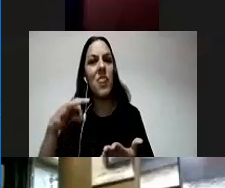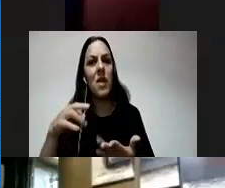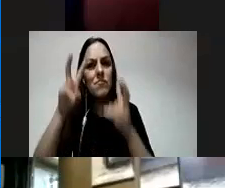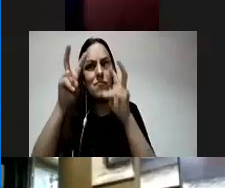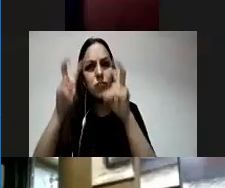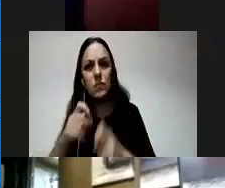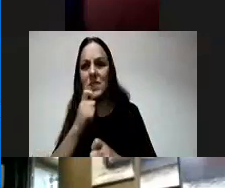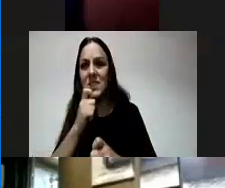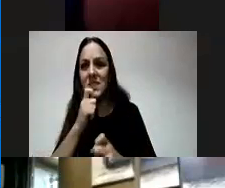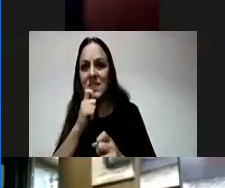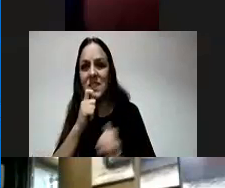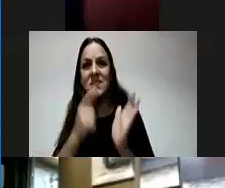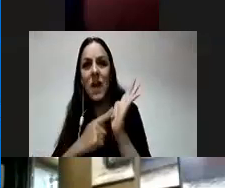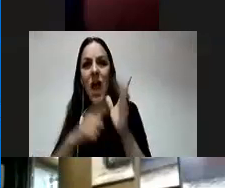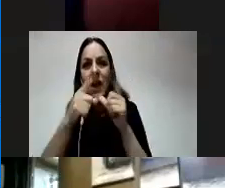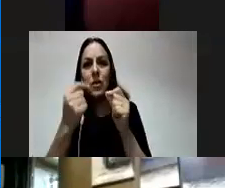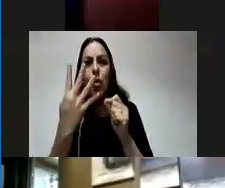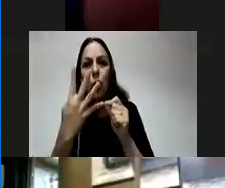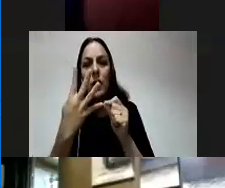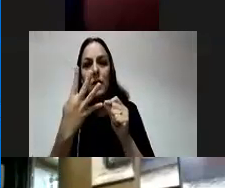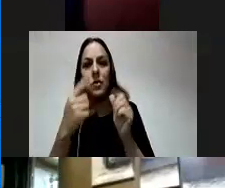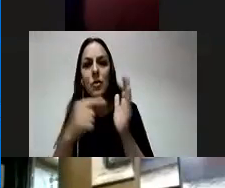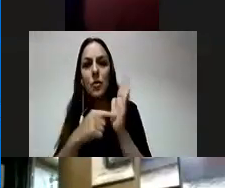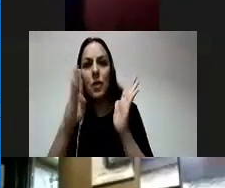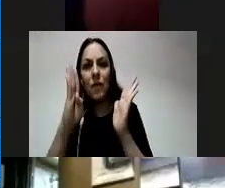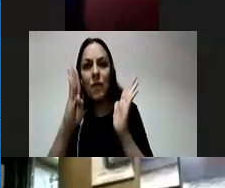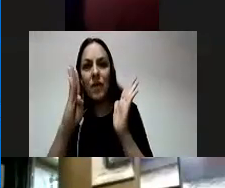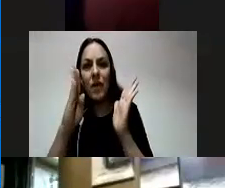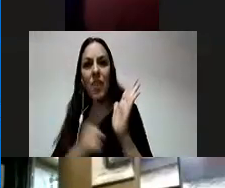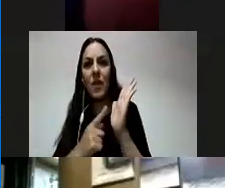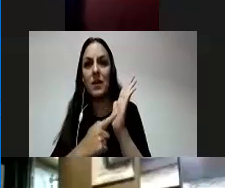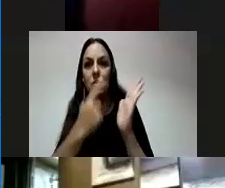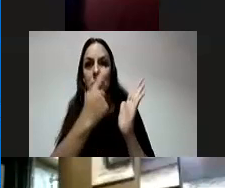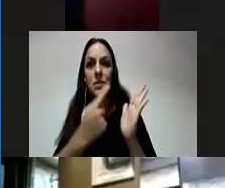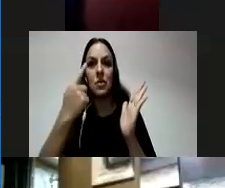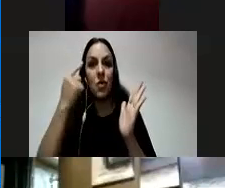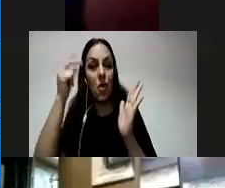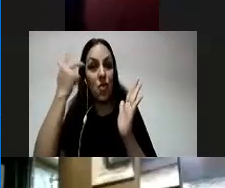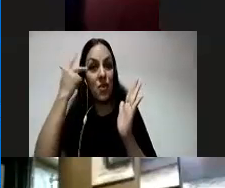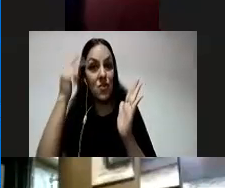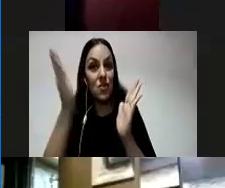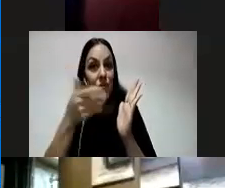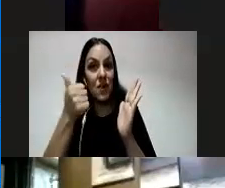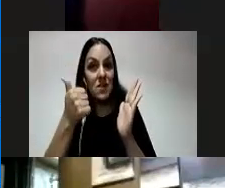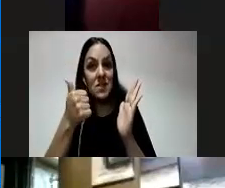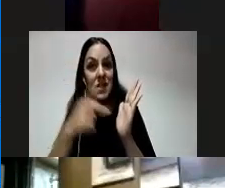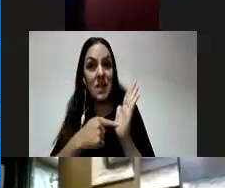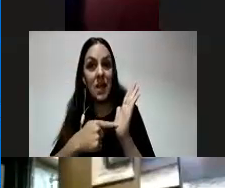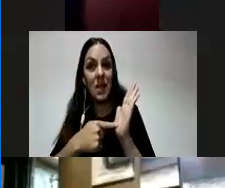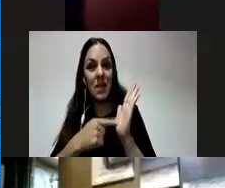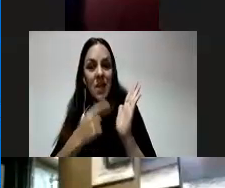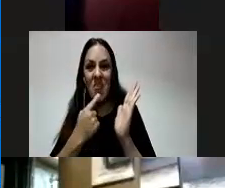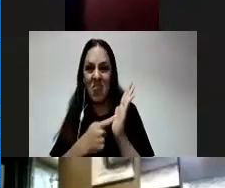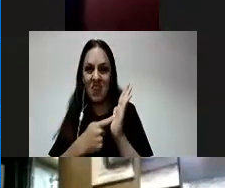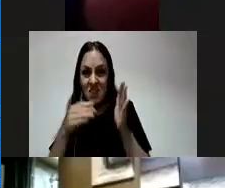disposición del artículo 4, inciso B del decreto 118/06, en cuanto limita ese